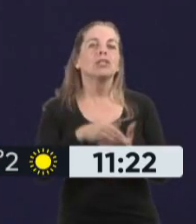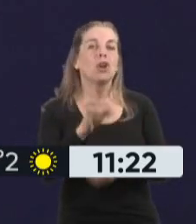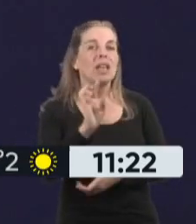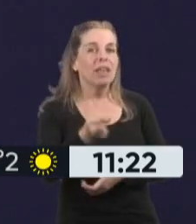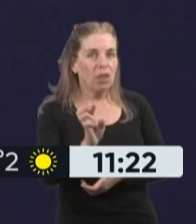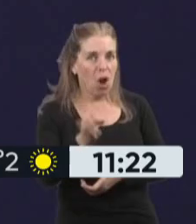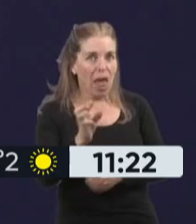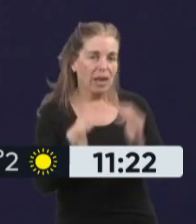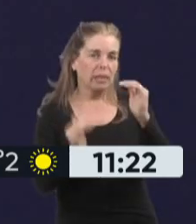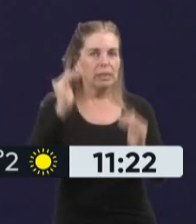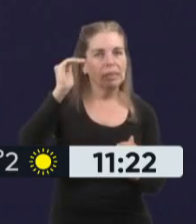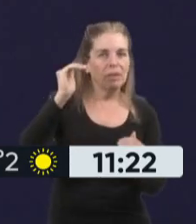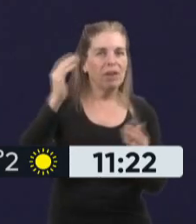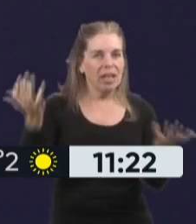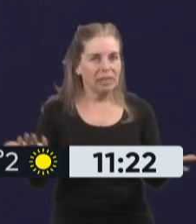vos